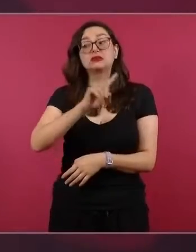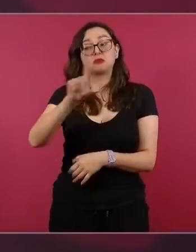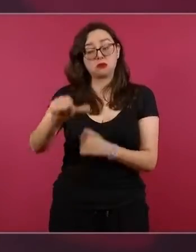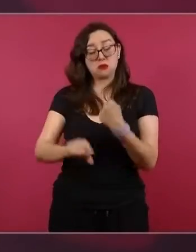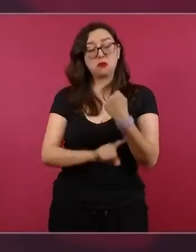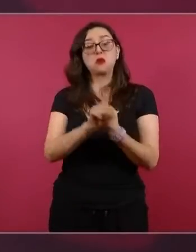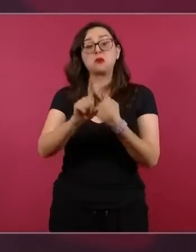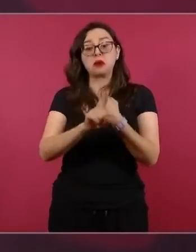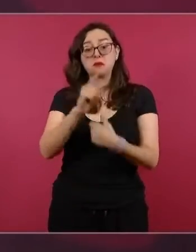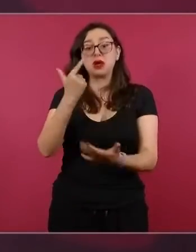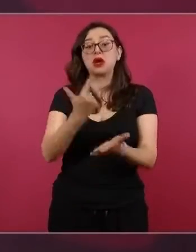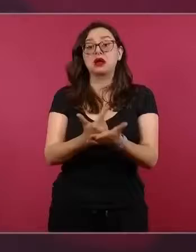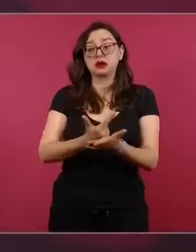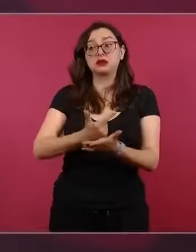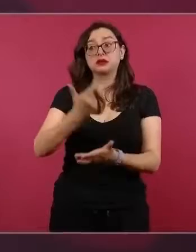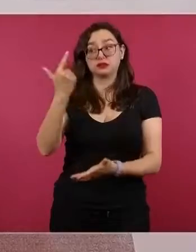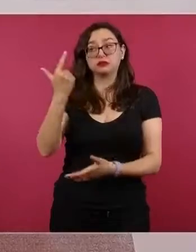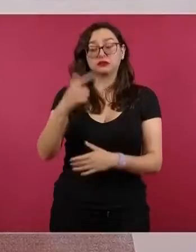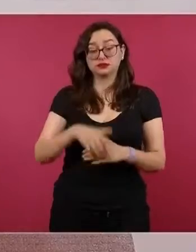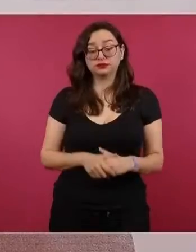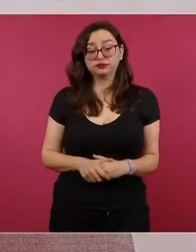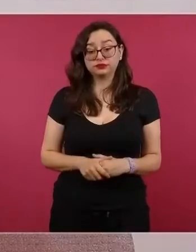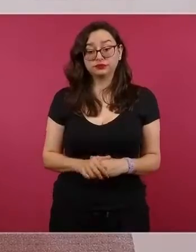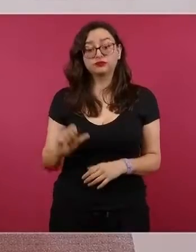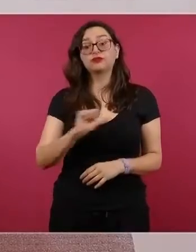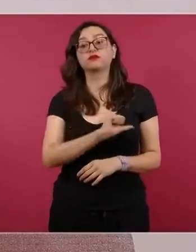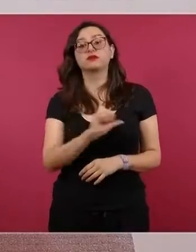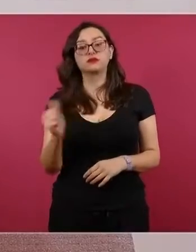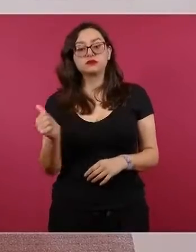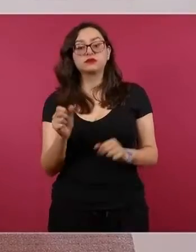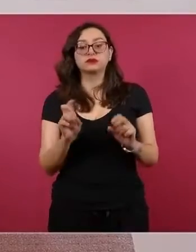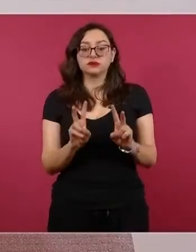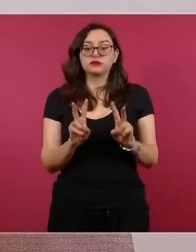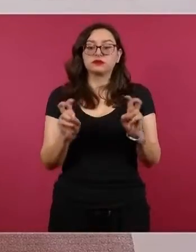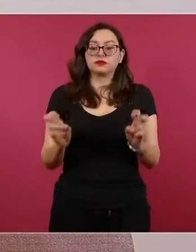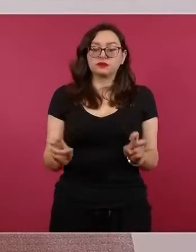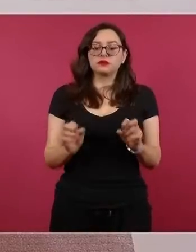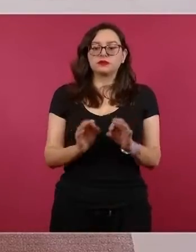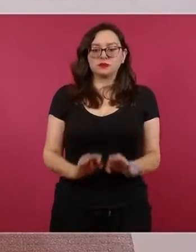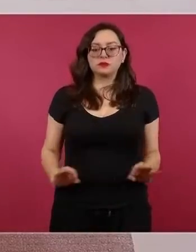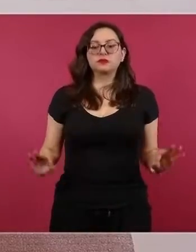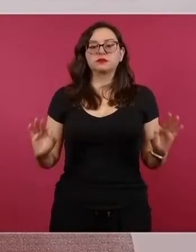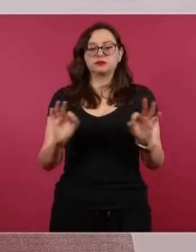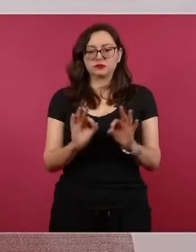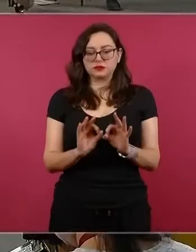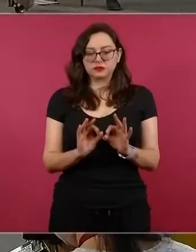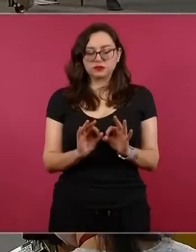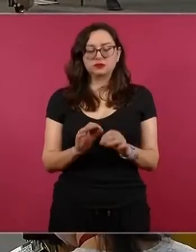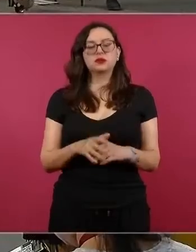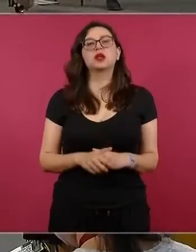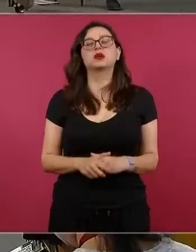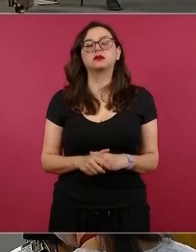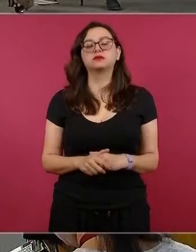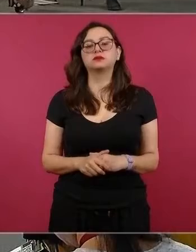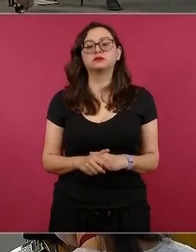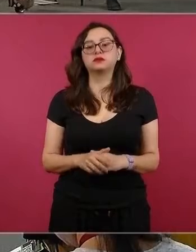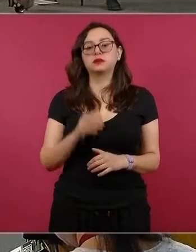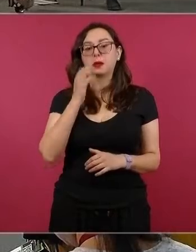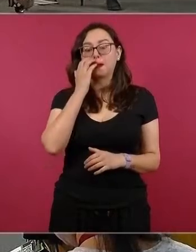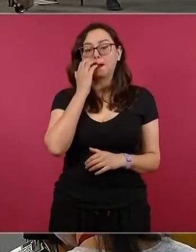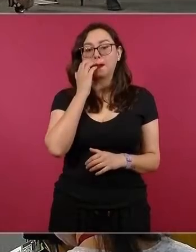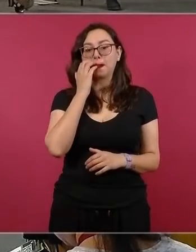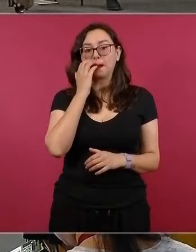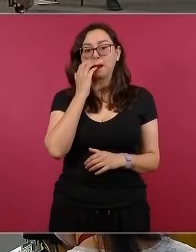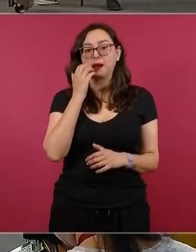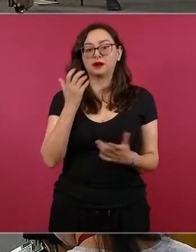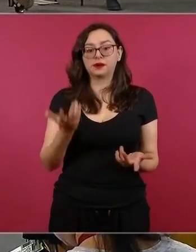impacto importante en materia de seguridad. Y lo otro que es muy importante, no es que nosotros digamos que está bien que los